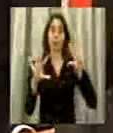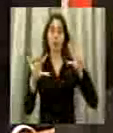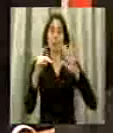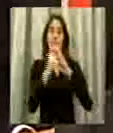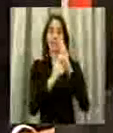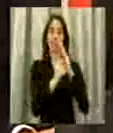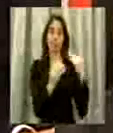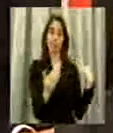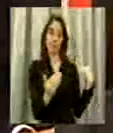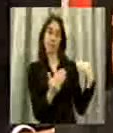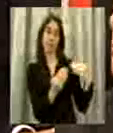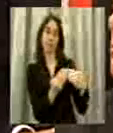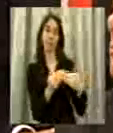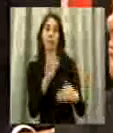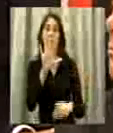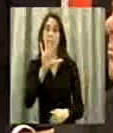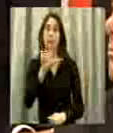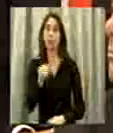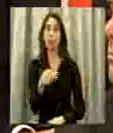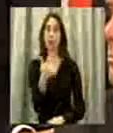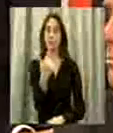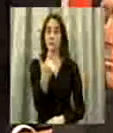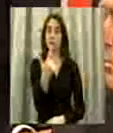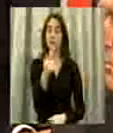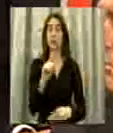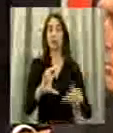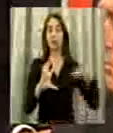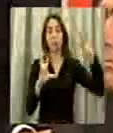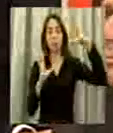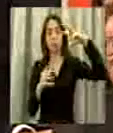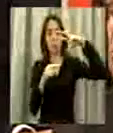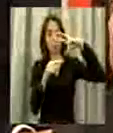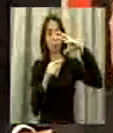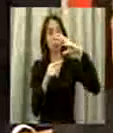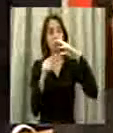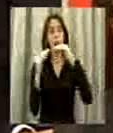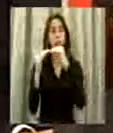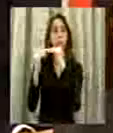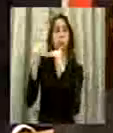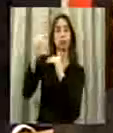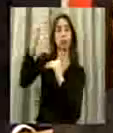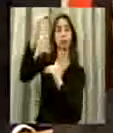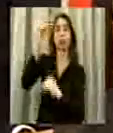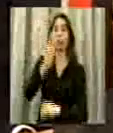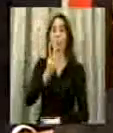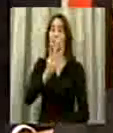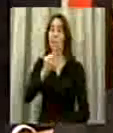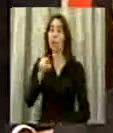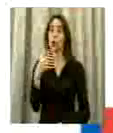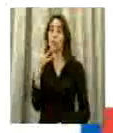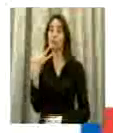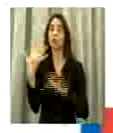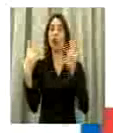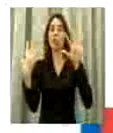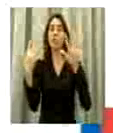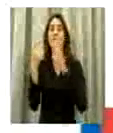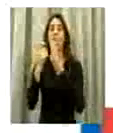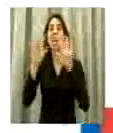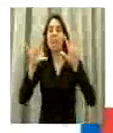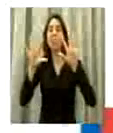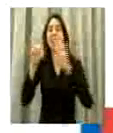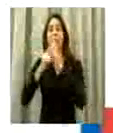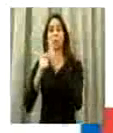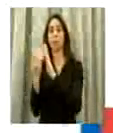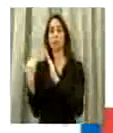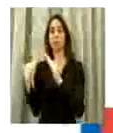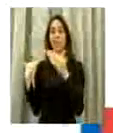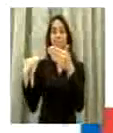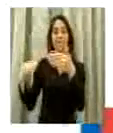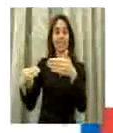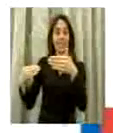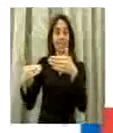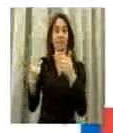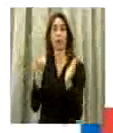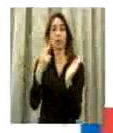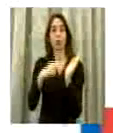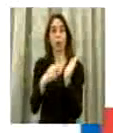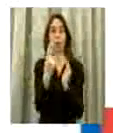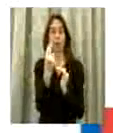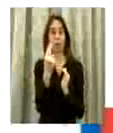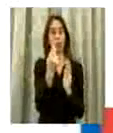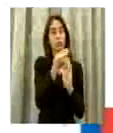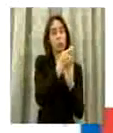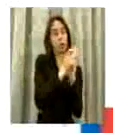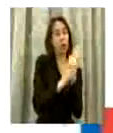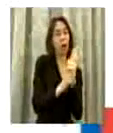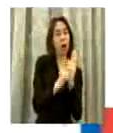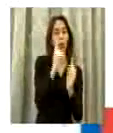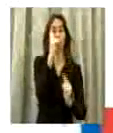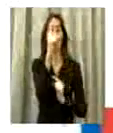meses hemos crecido 5,7, el mundo está creciendo 3,5 en los 10 primeros meses, y en 2012 la proyección